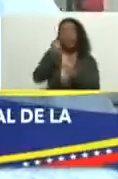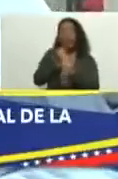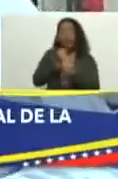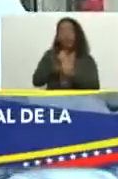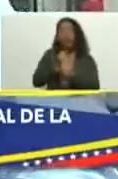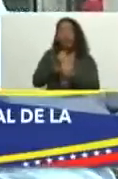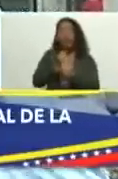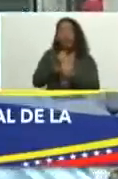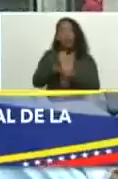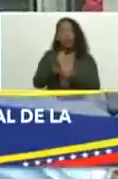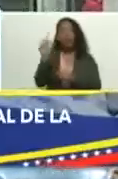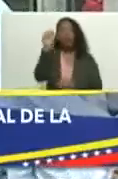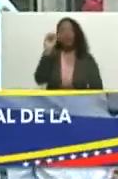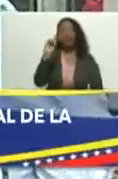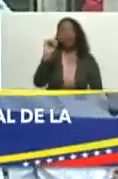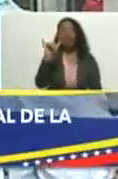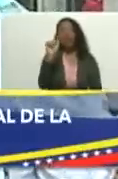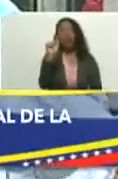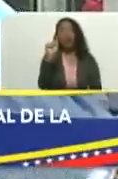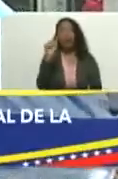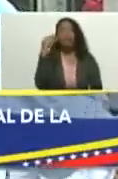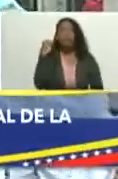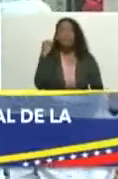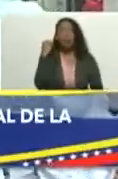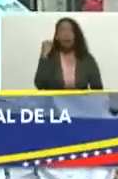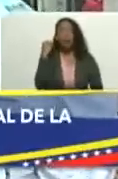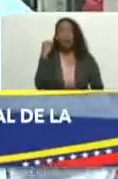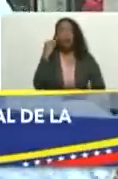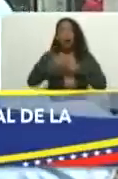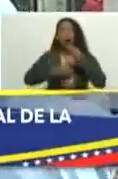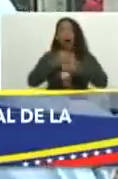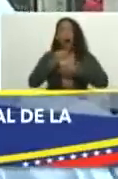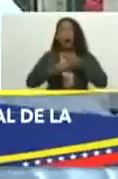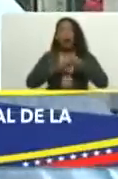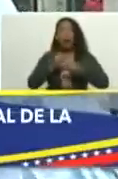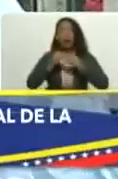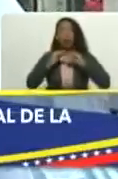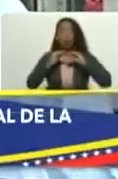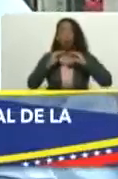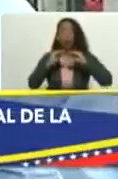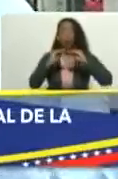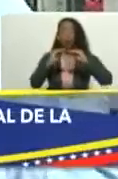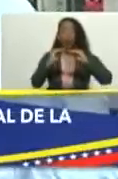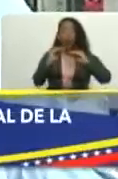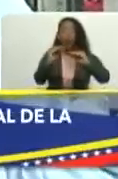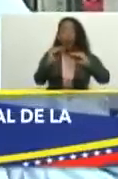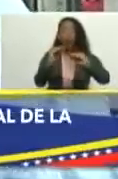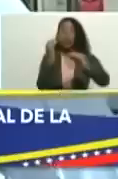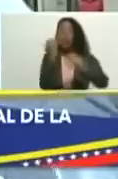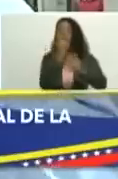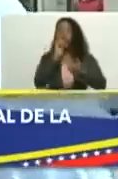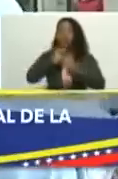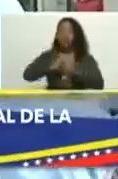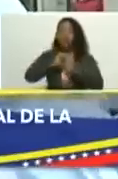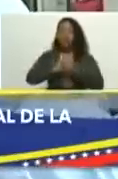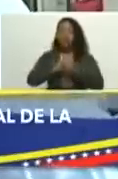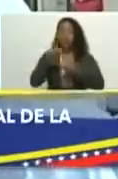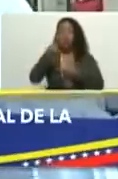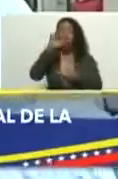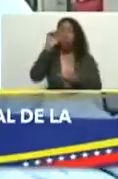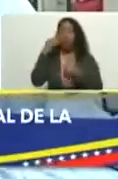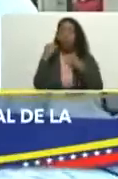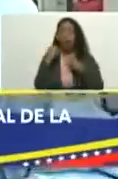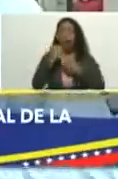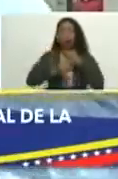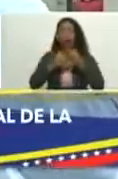de soya para crear una capa de prelubricación en una lámina que nosotros llamamos semirrígido, que es la que se utiliza para